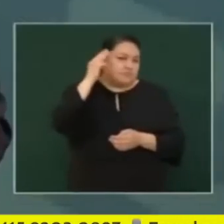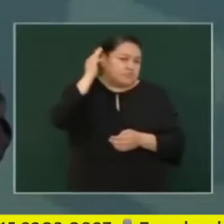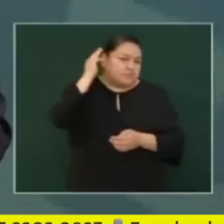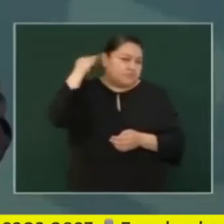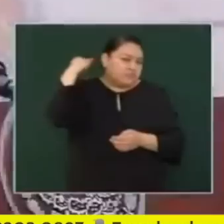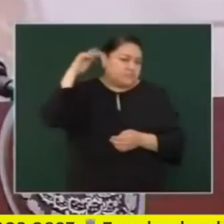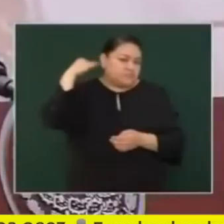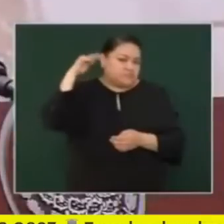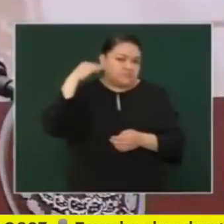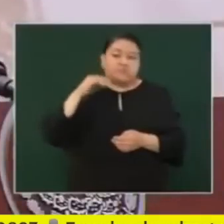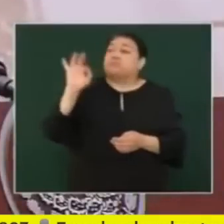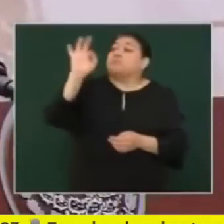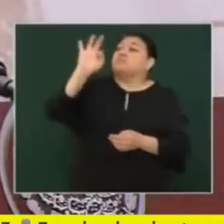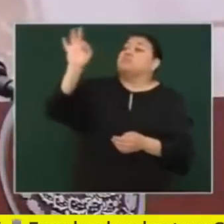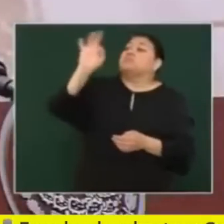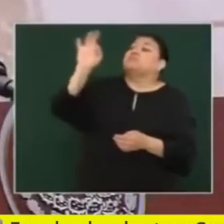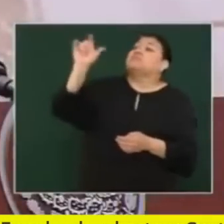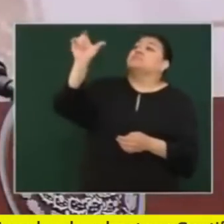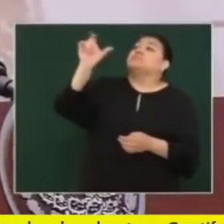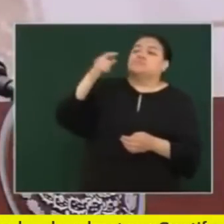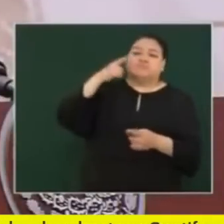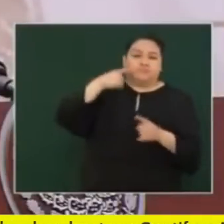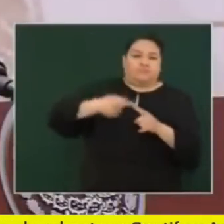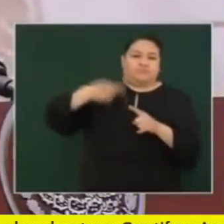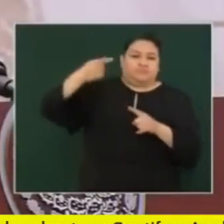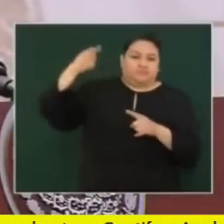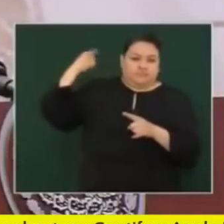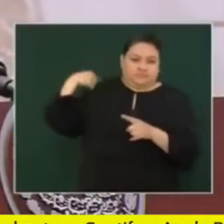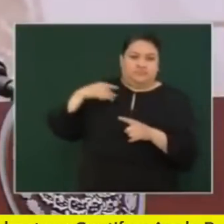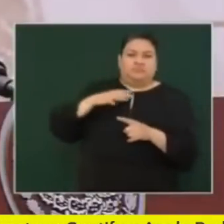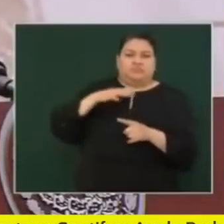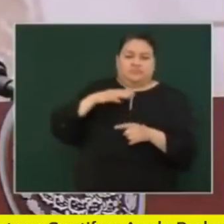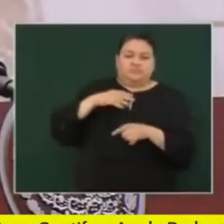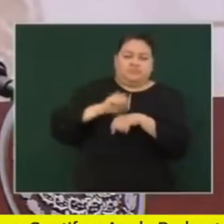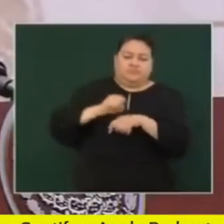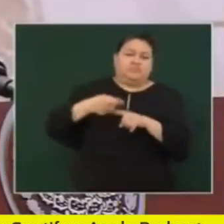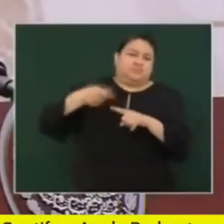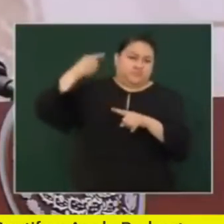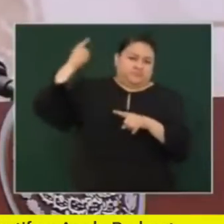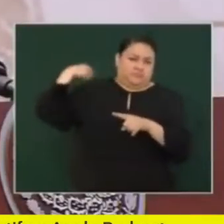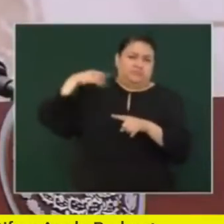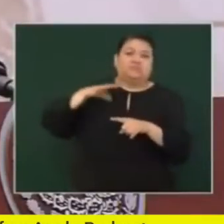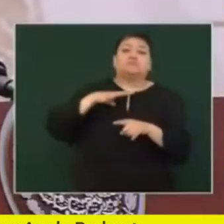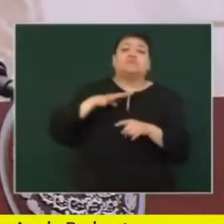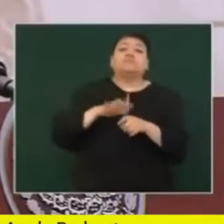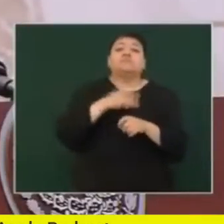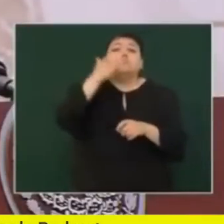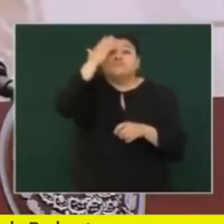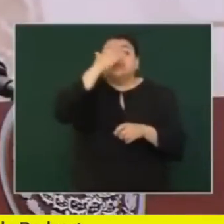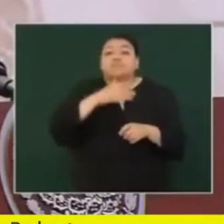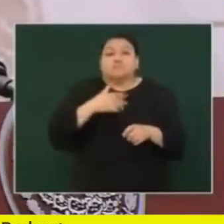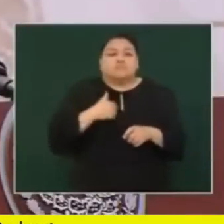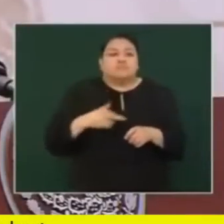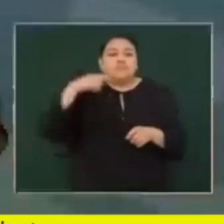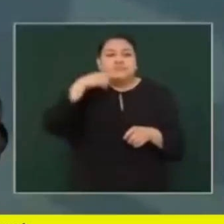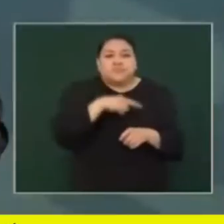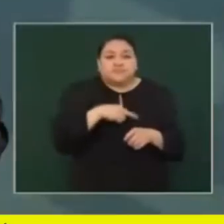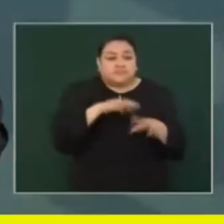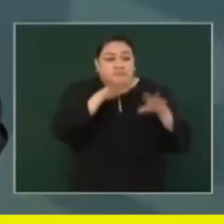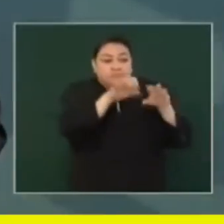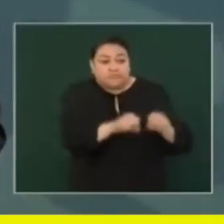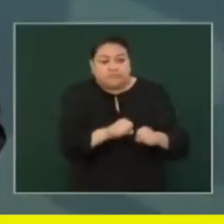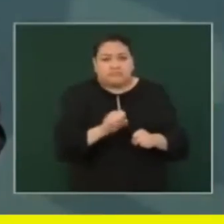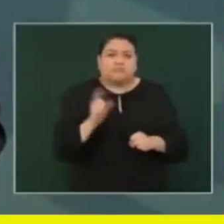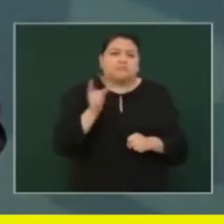no tengo la fecha pero ya tiene días tiene algunas semanas porque esto se lleva el procedimiento no es sencillo pues para